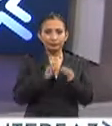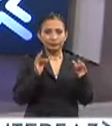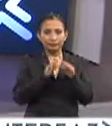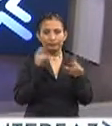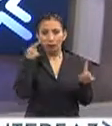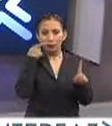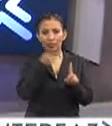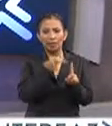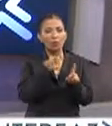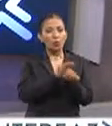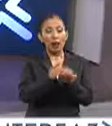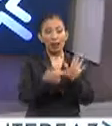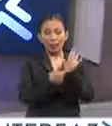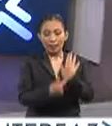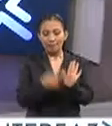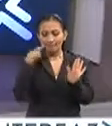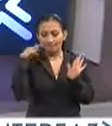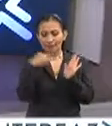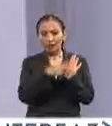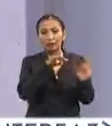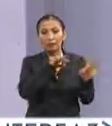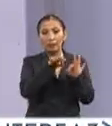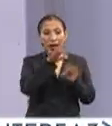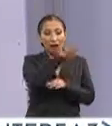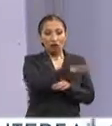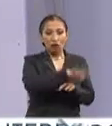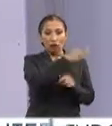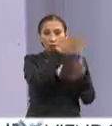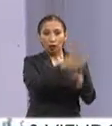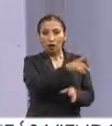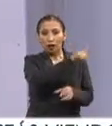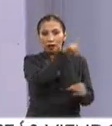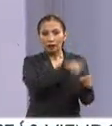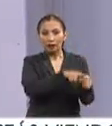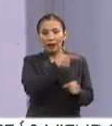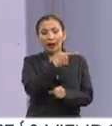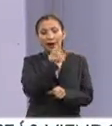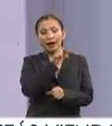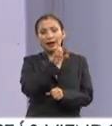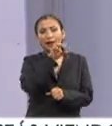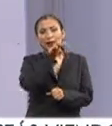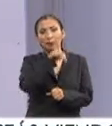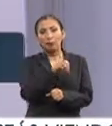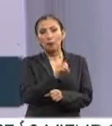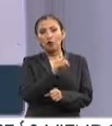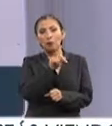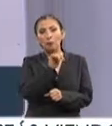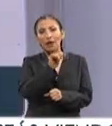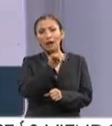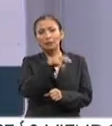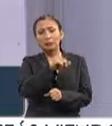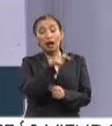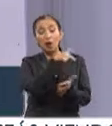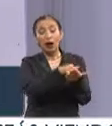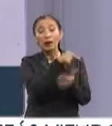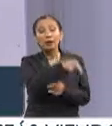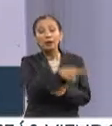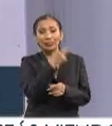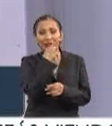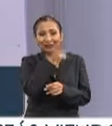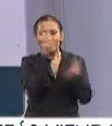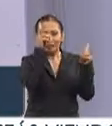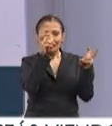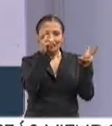el objetivo es dar a conocer precisamente la labor del Banco Nacional de Germoplasma, un espacio que funciona, como bien